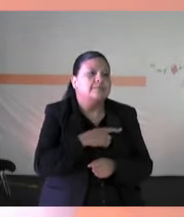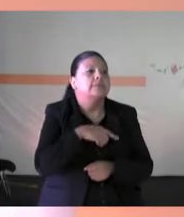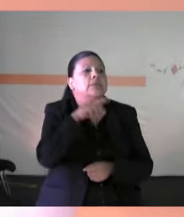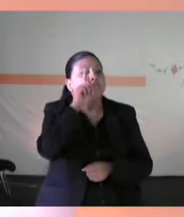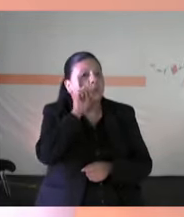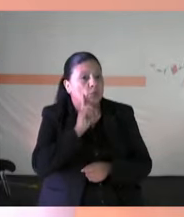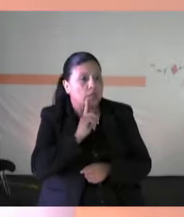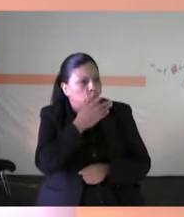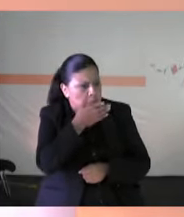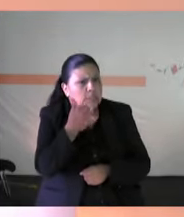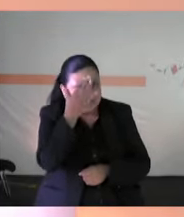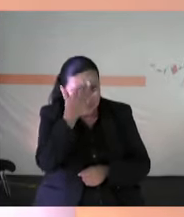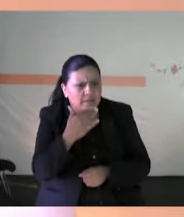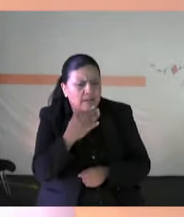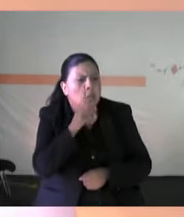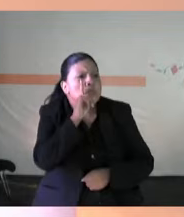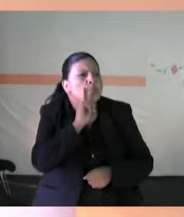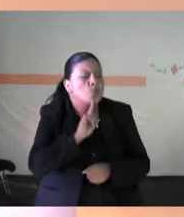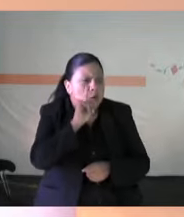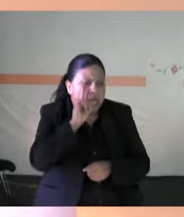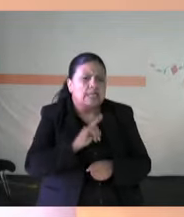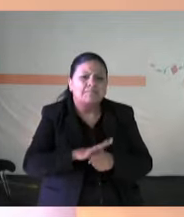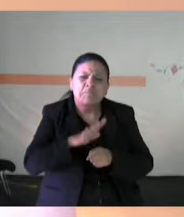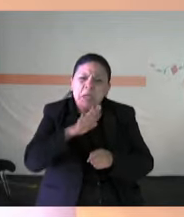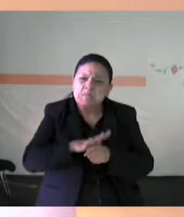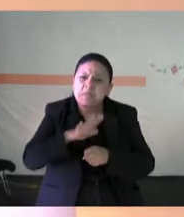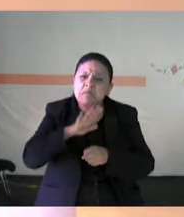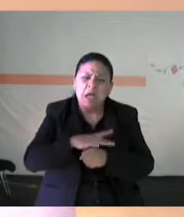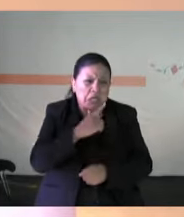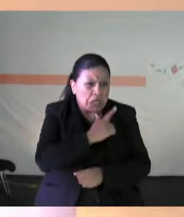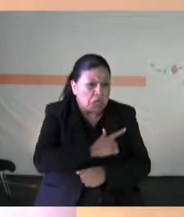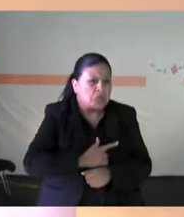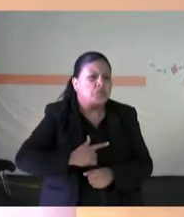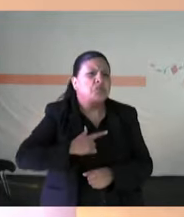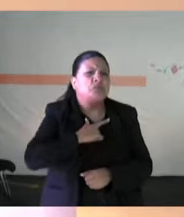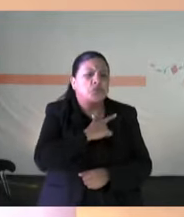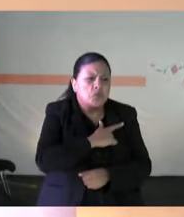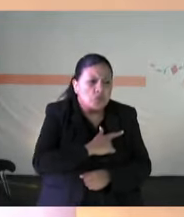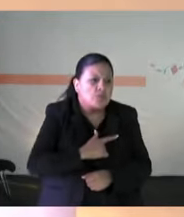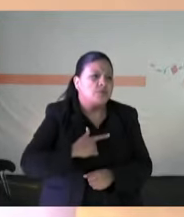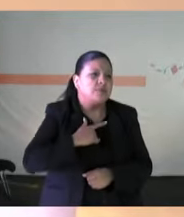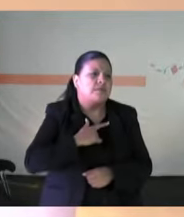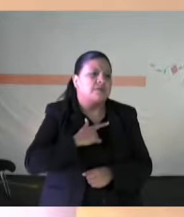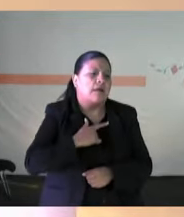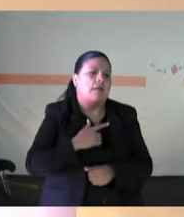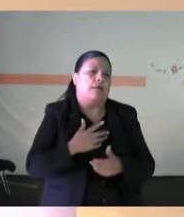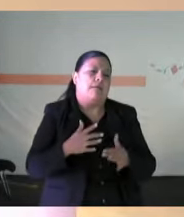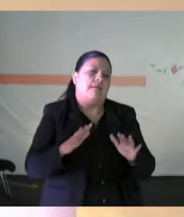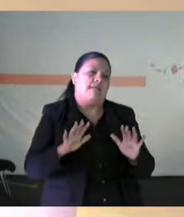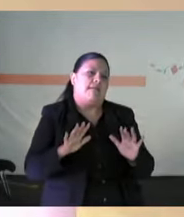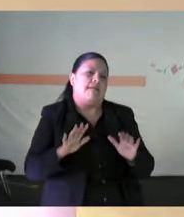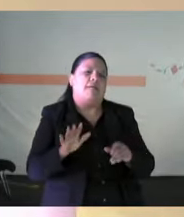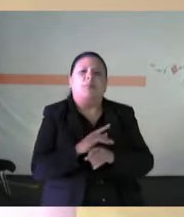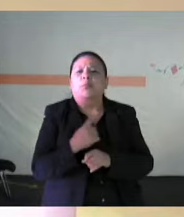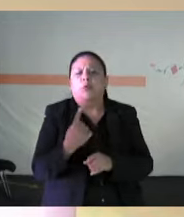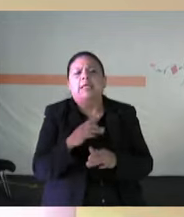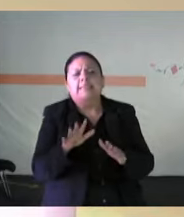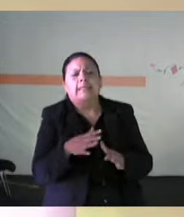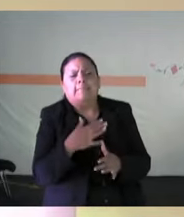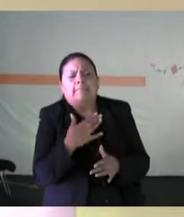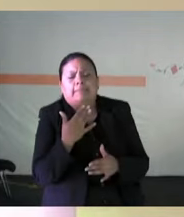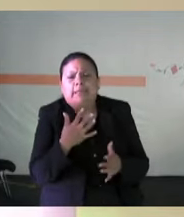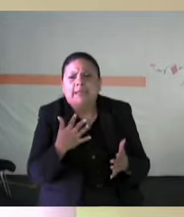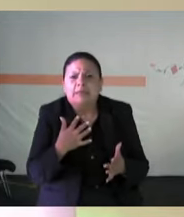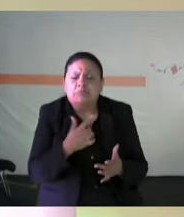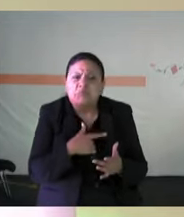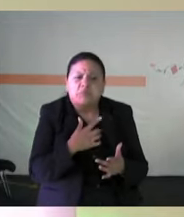se sabía este dato? Las mujeres son las que más true crime consumen y uno diría, ¡ay, porque está bien chido el true crime! No, ni